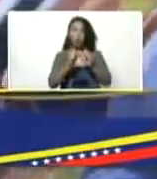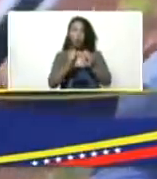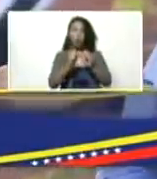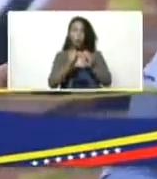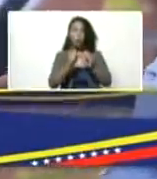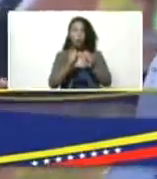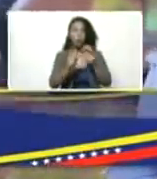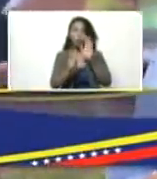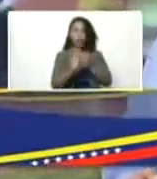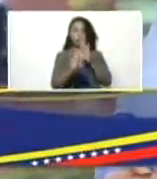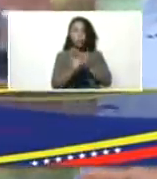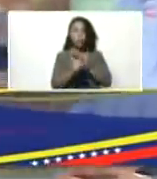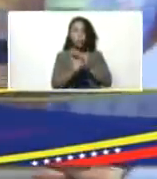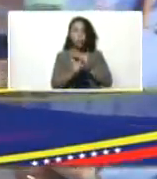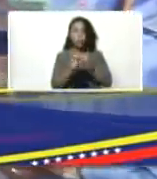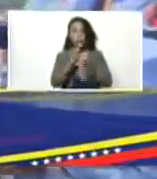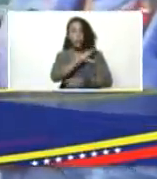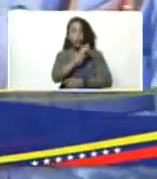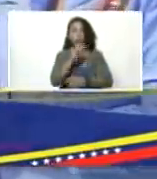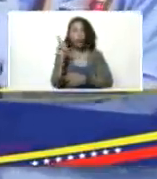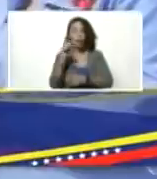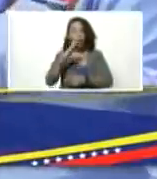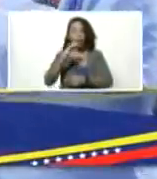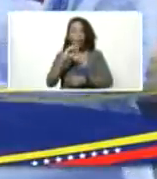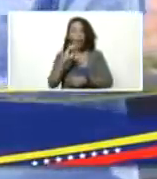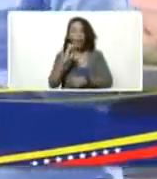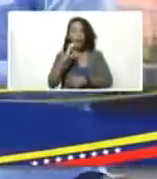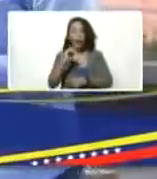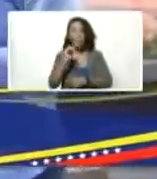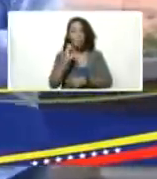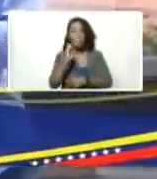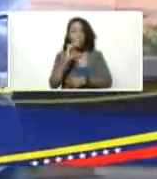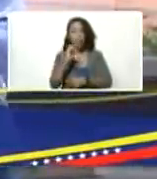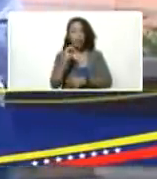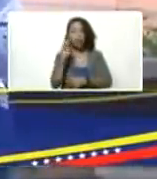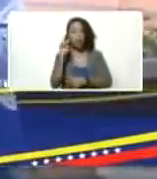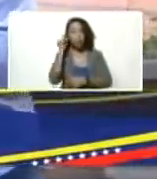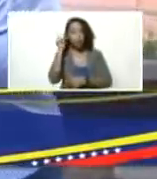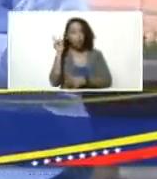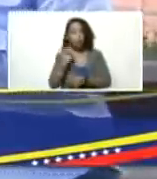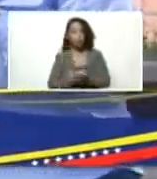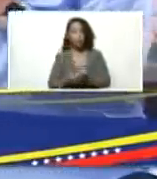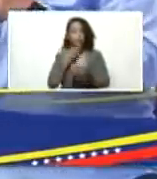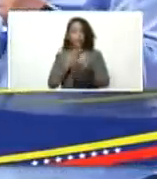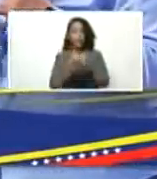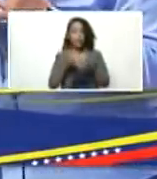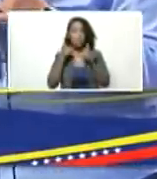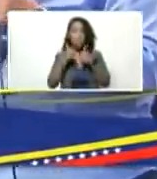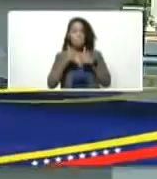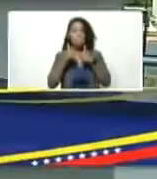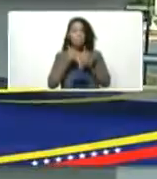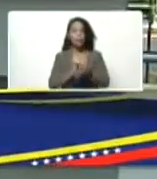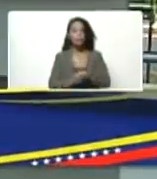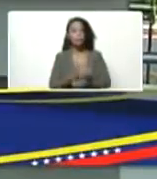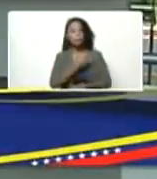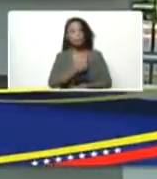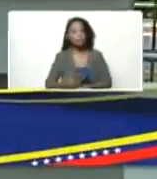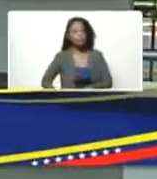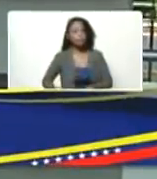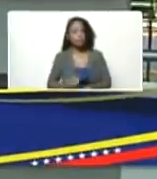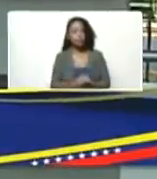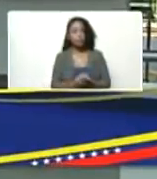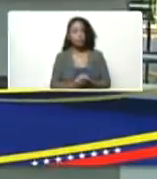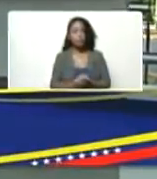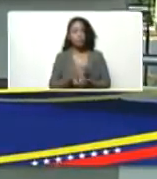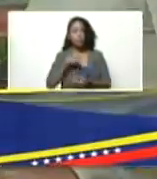el pase con la directora de Sencamel, María Fernanda. Gracias, Eni. Muy bien, muy bien. Bueno, presidente, y